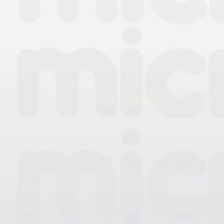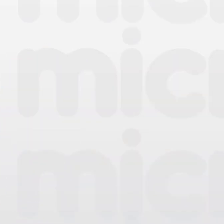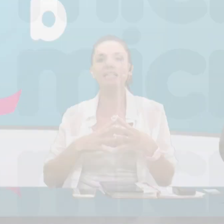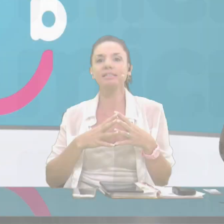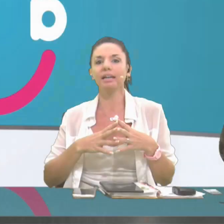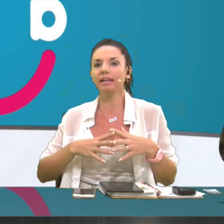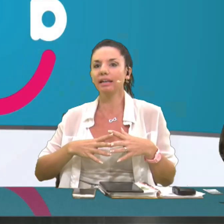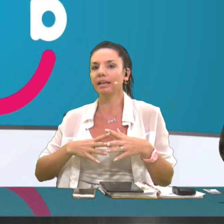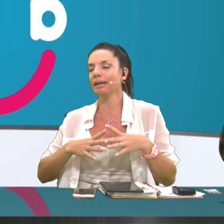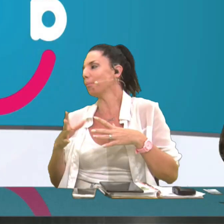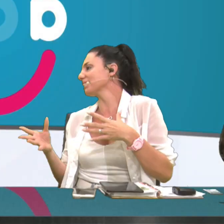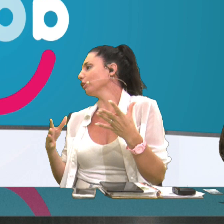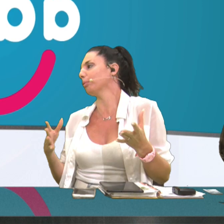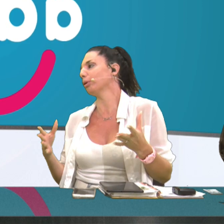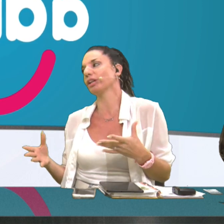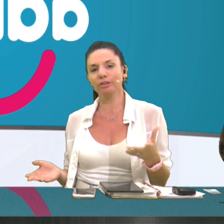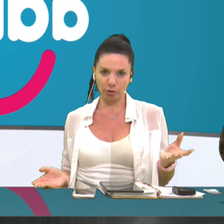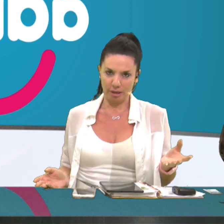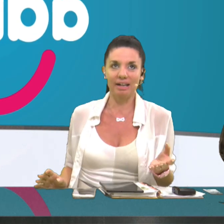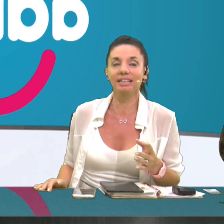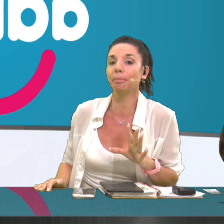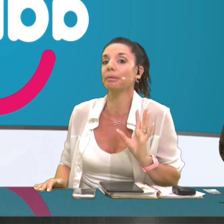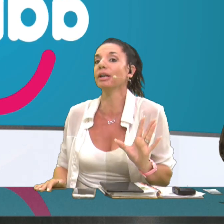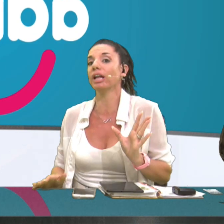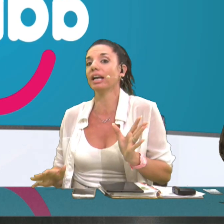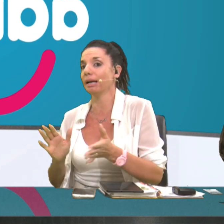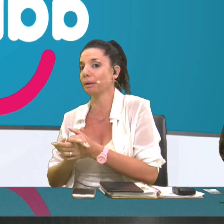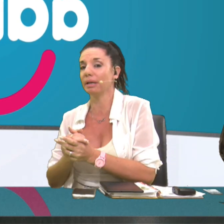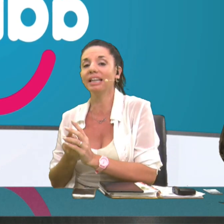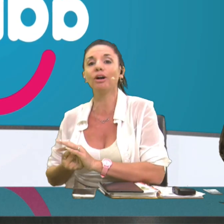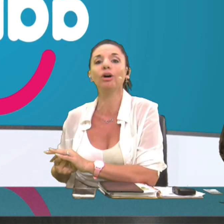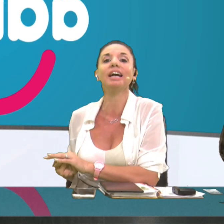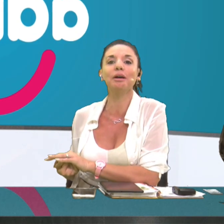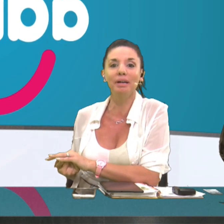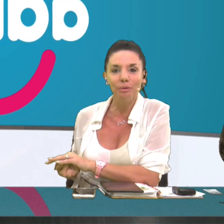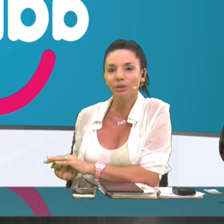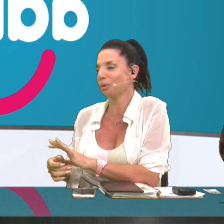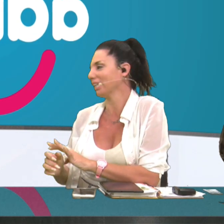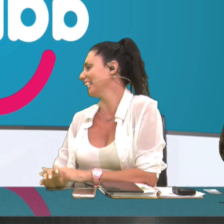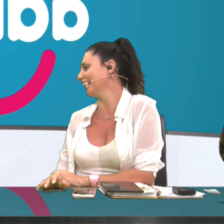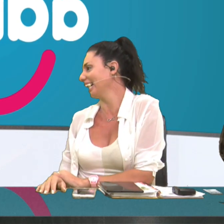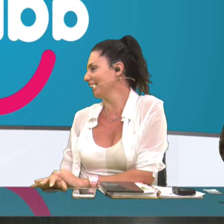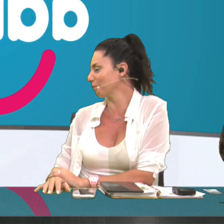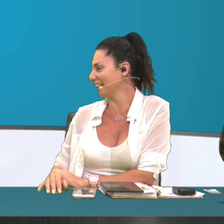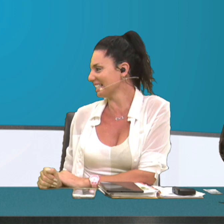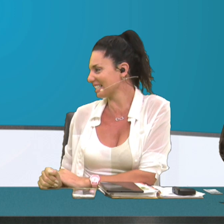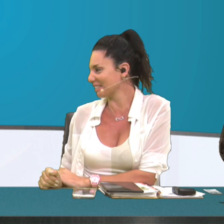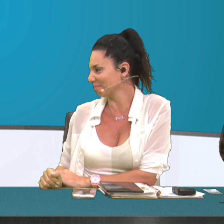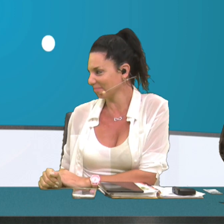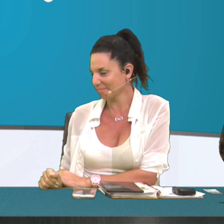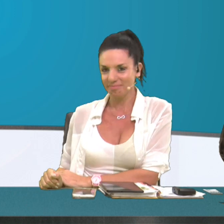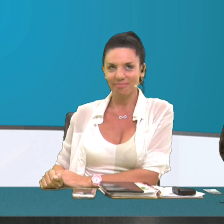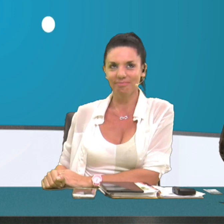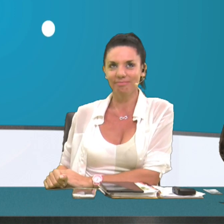del día con cosas que van pasando por distintos temas. Así que primero darle la bienvenida con GM Auto. Buen día, Hernán. ¿Cómo estás?